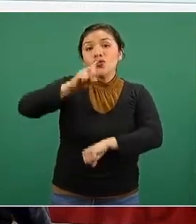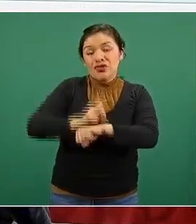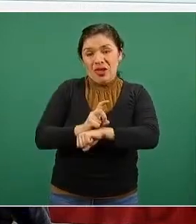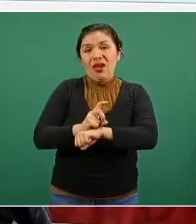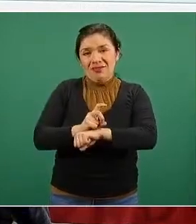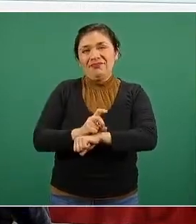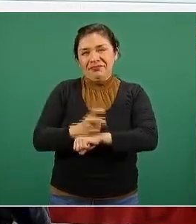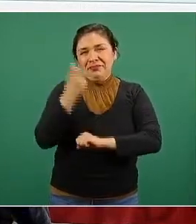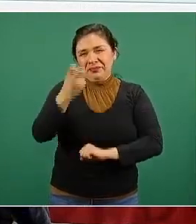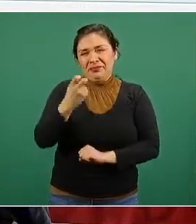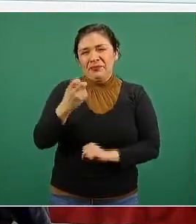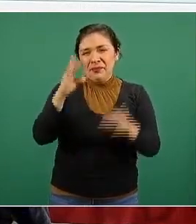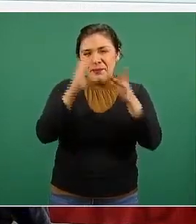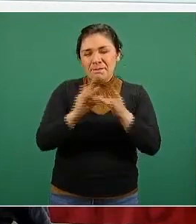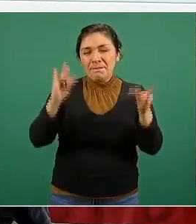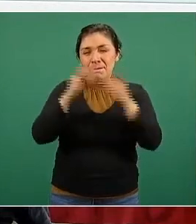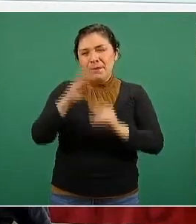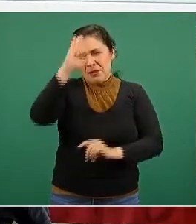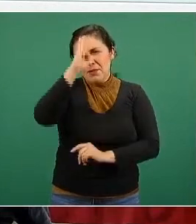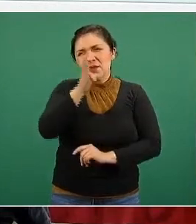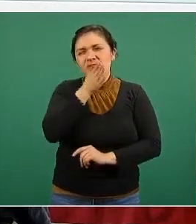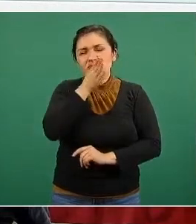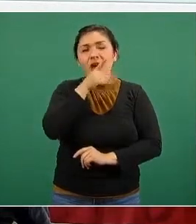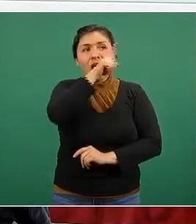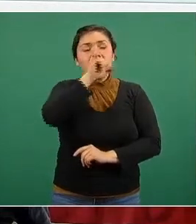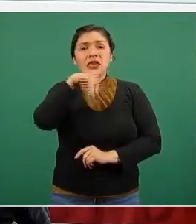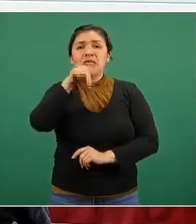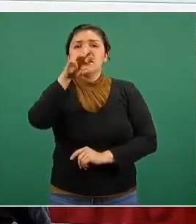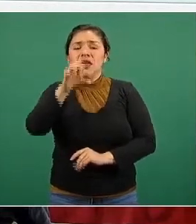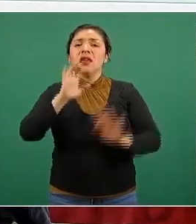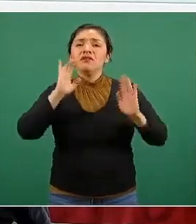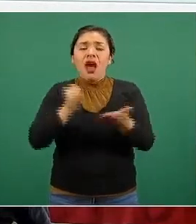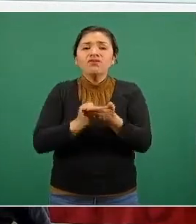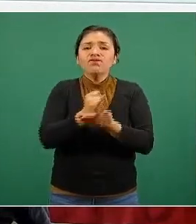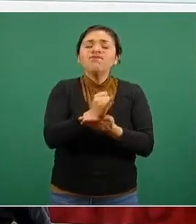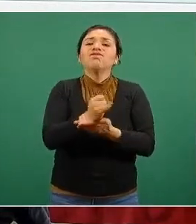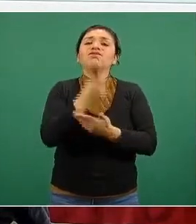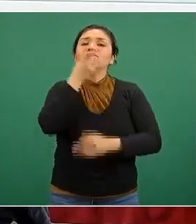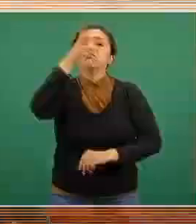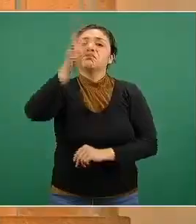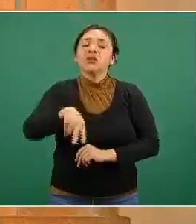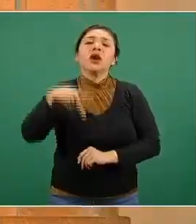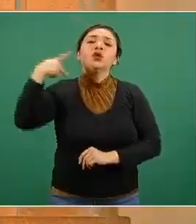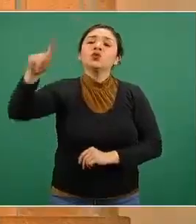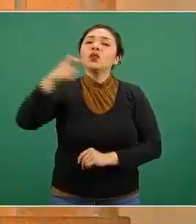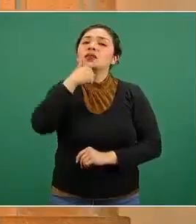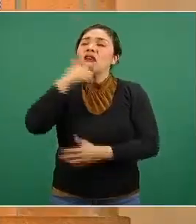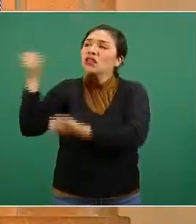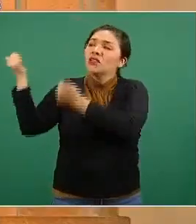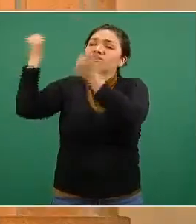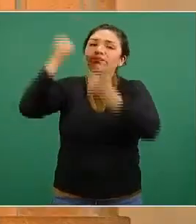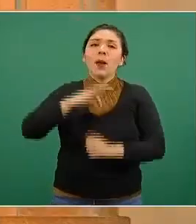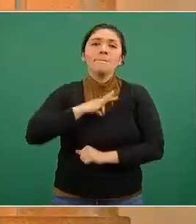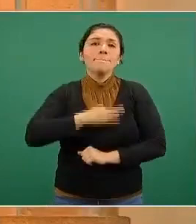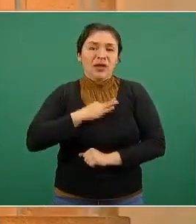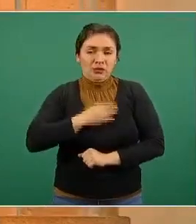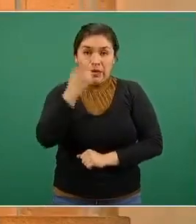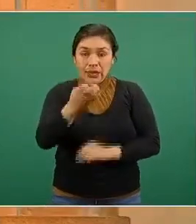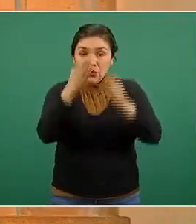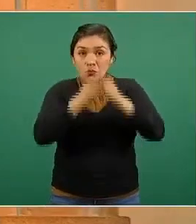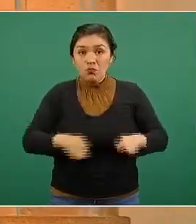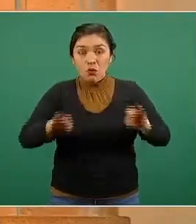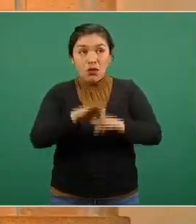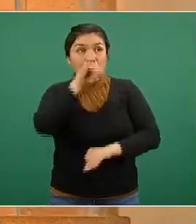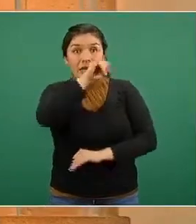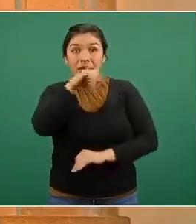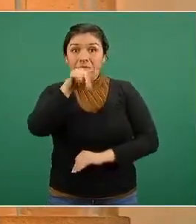comentaba, después del mediodía, el INDRE precisamente confirma la cepa del Reino Unido. Importante comentar en este punto que el INDRE hasta el